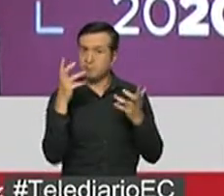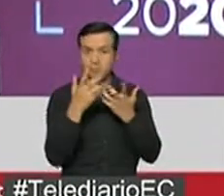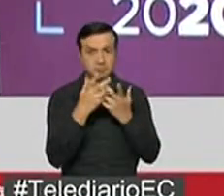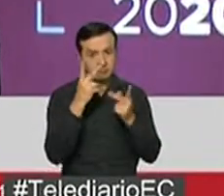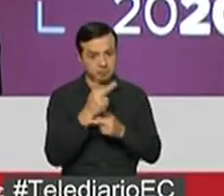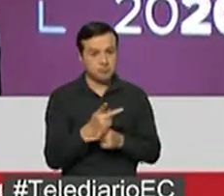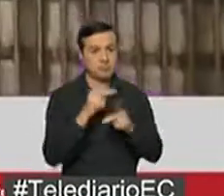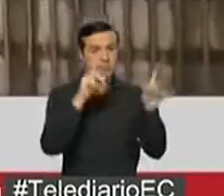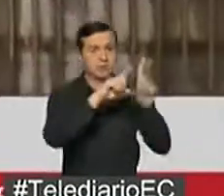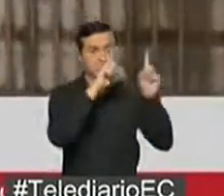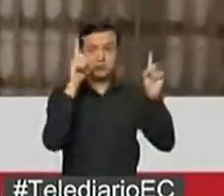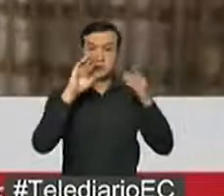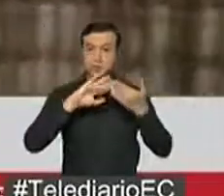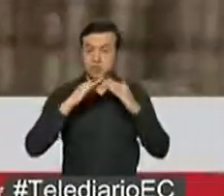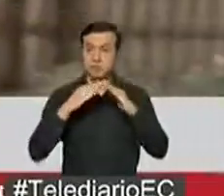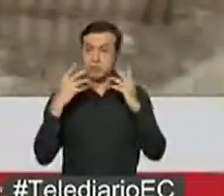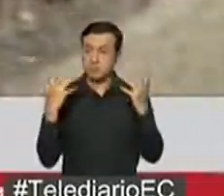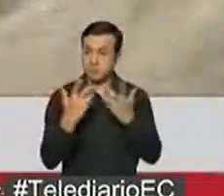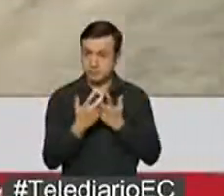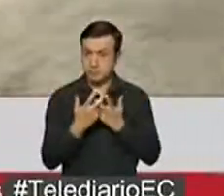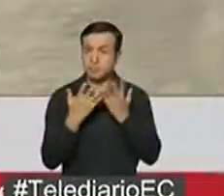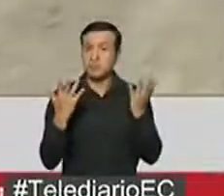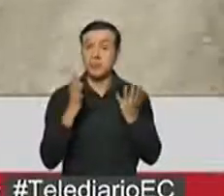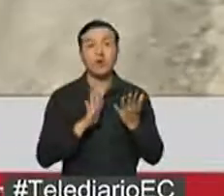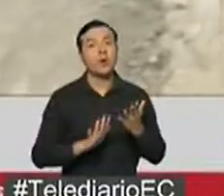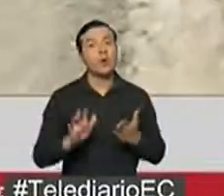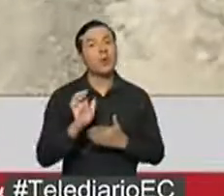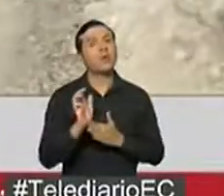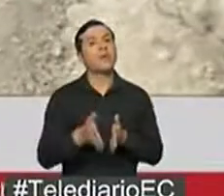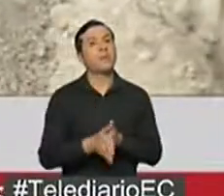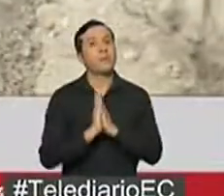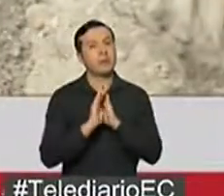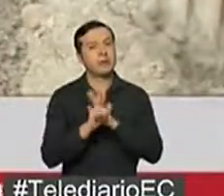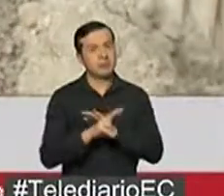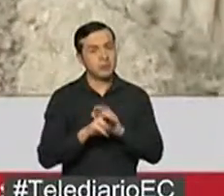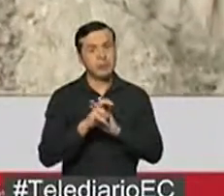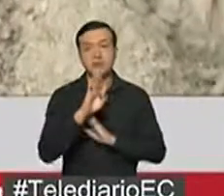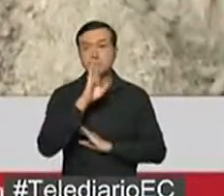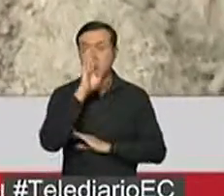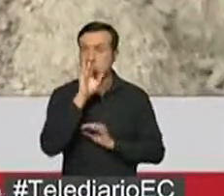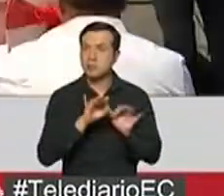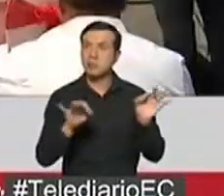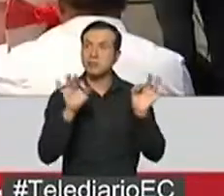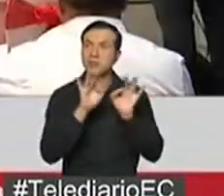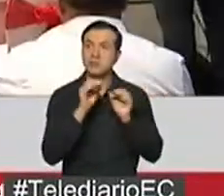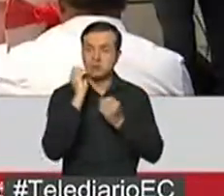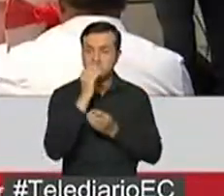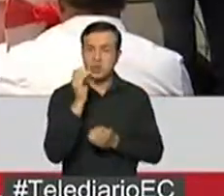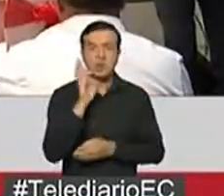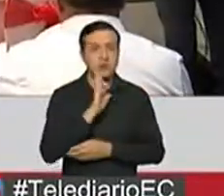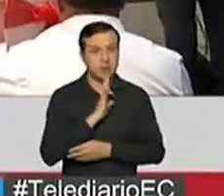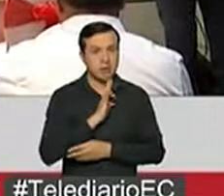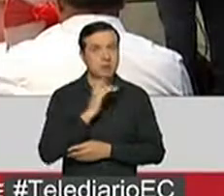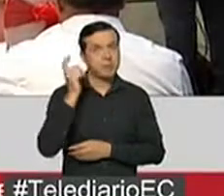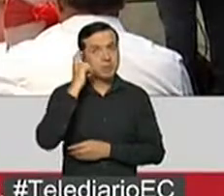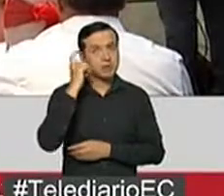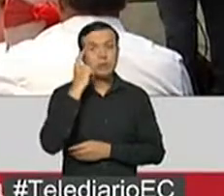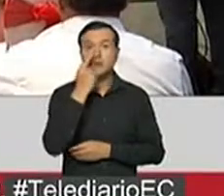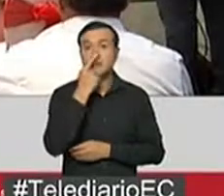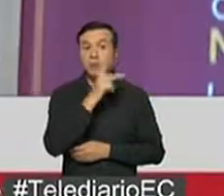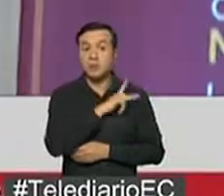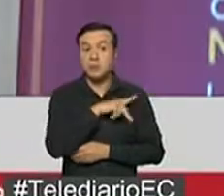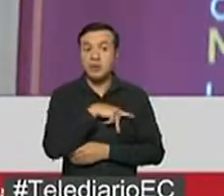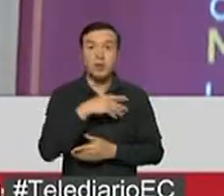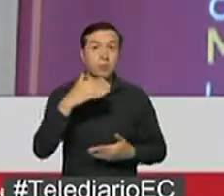las comunidades motivo por el cual en el país se pide que al hablar de minería se lo haga de forma técnica no pensando sólo en intereses políticos